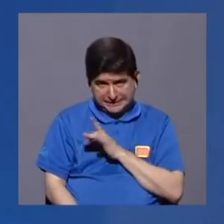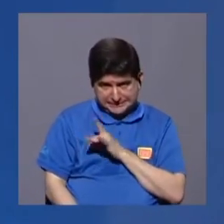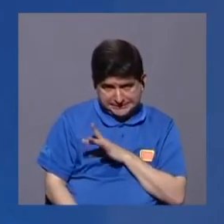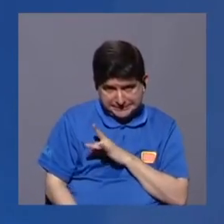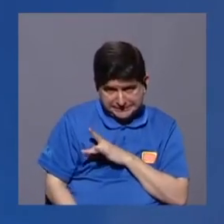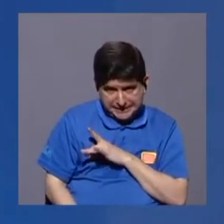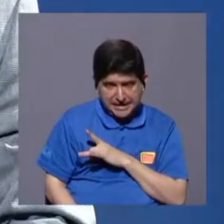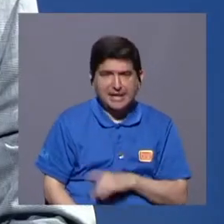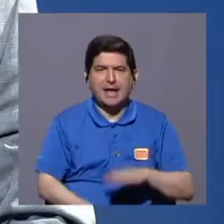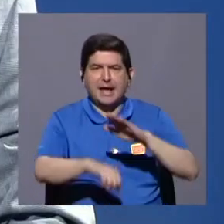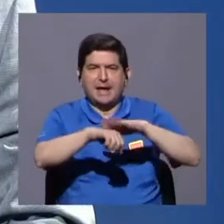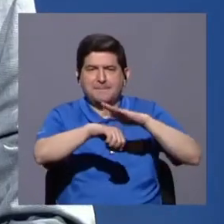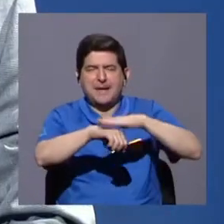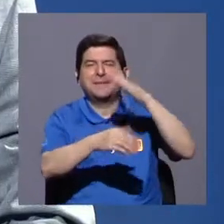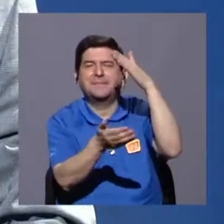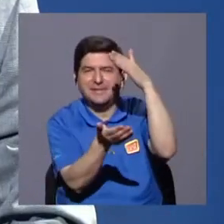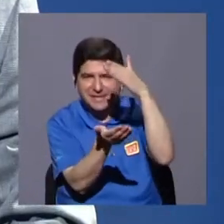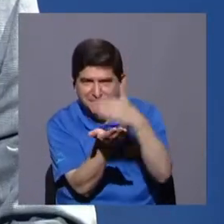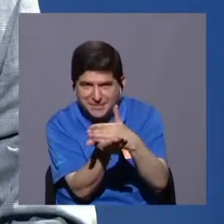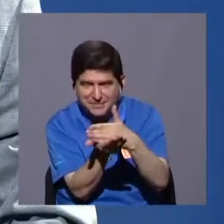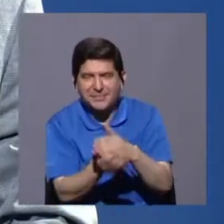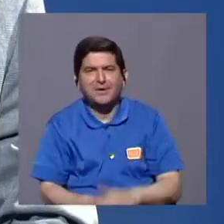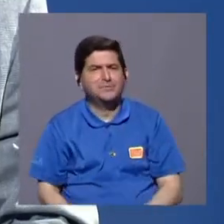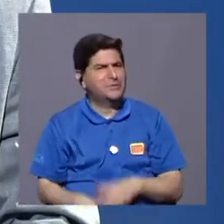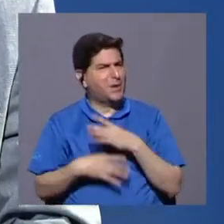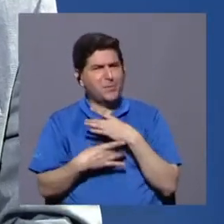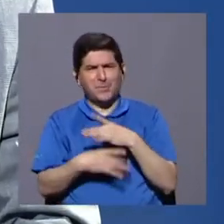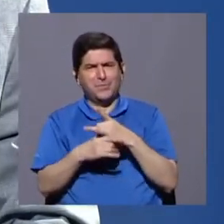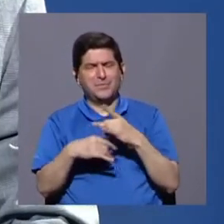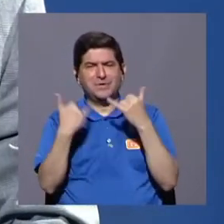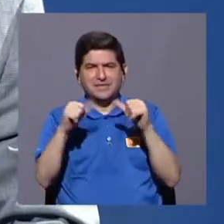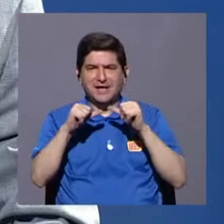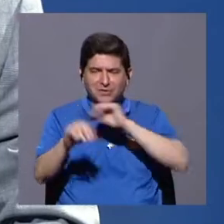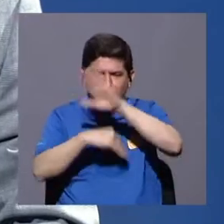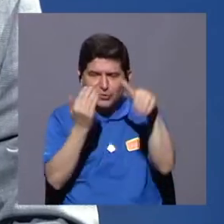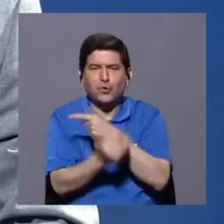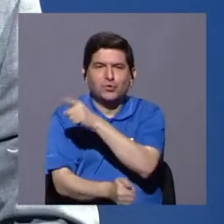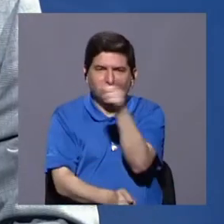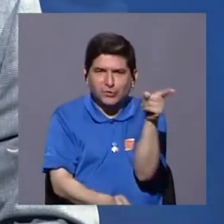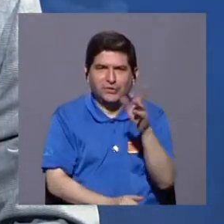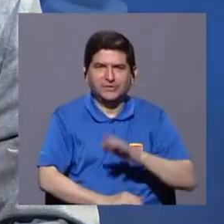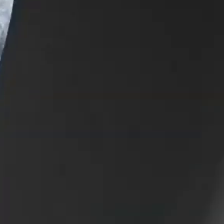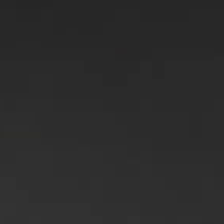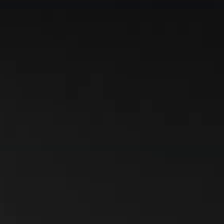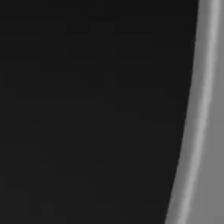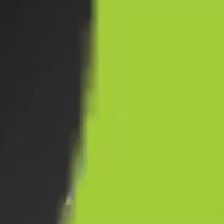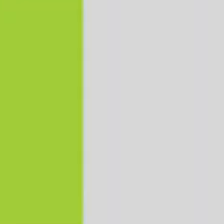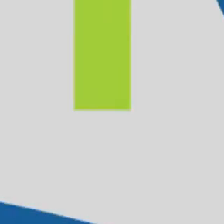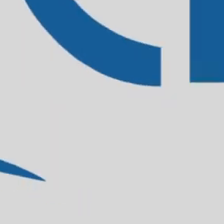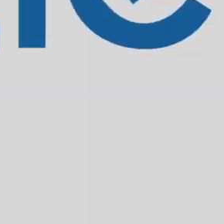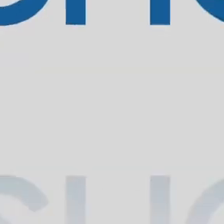permítanme hacer una pausa claro eso está muy interesante y ahora regresamos con todas y todos ustedes